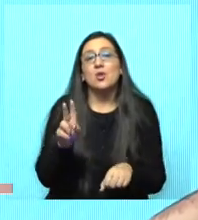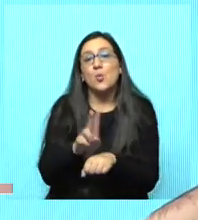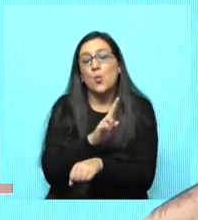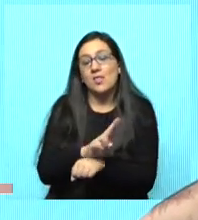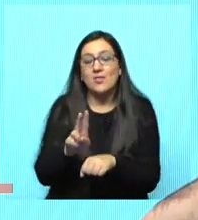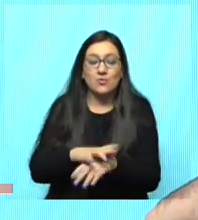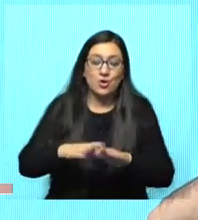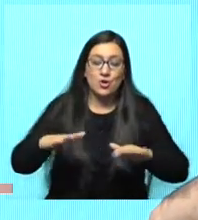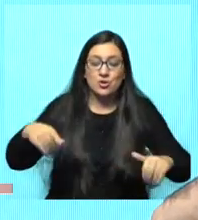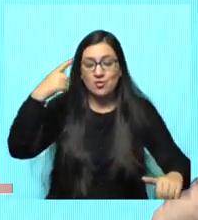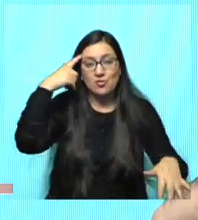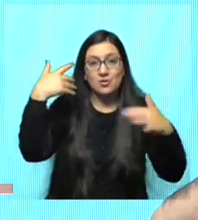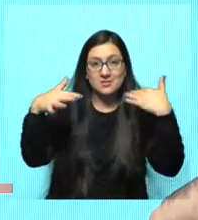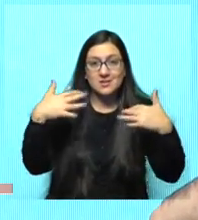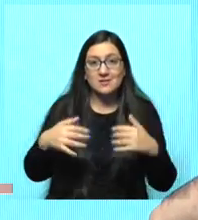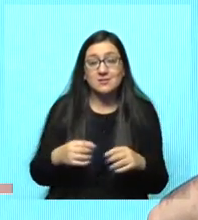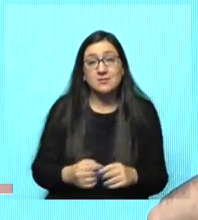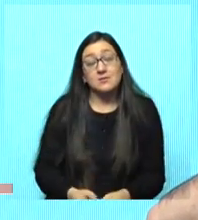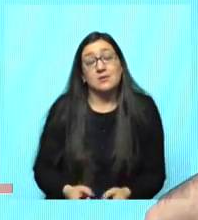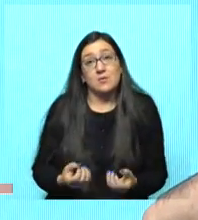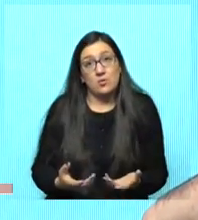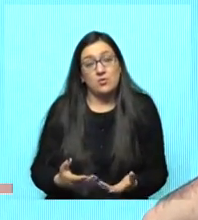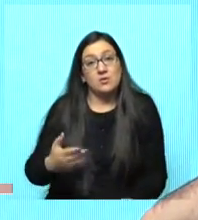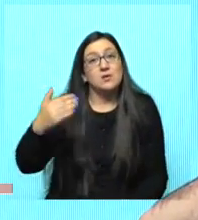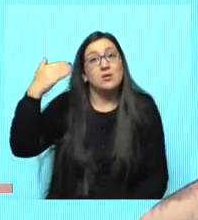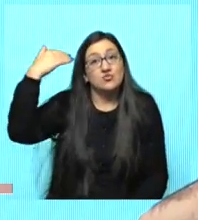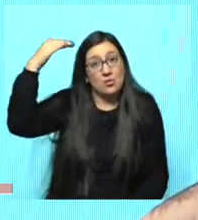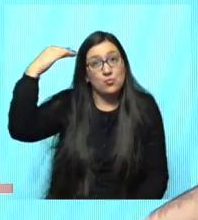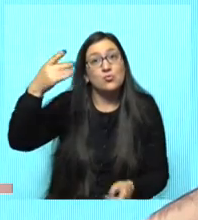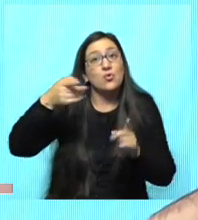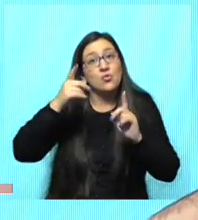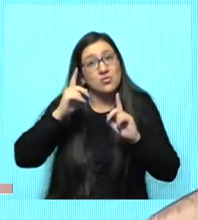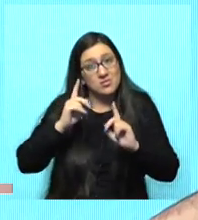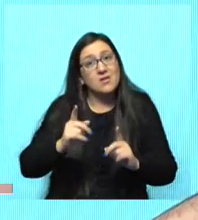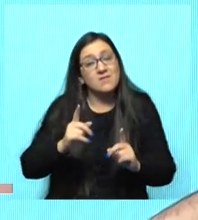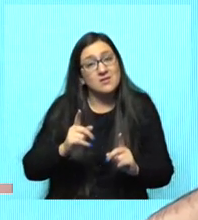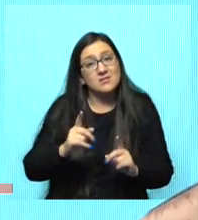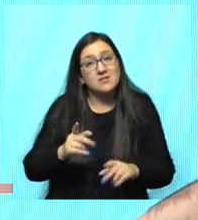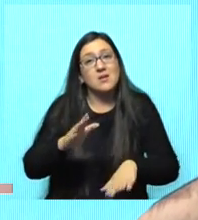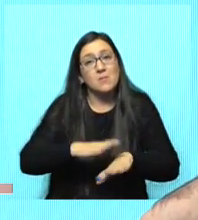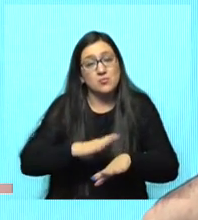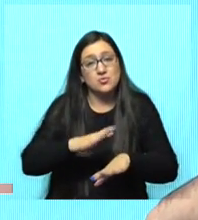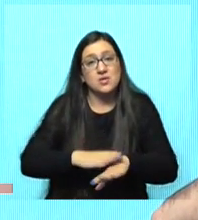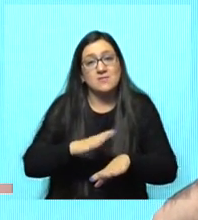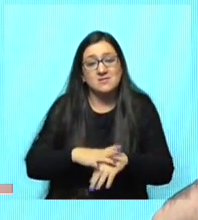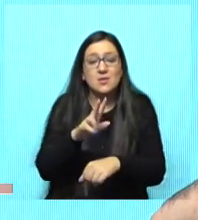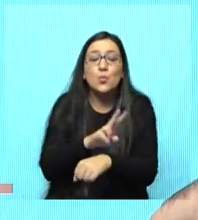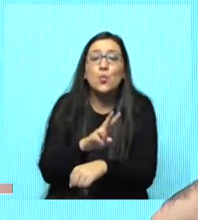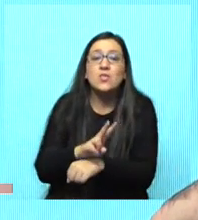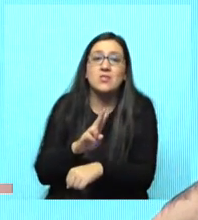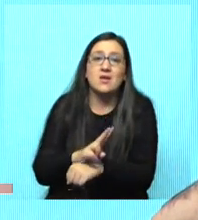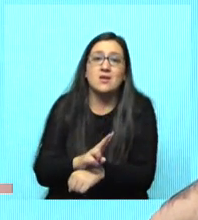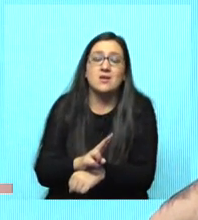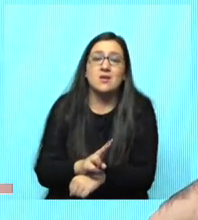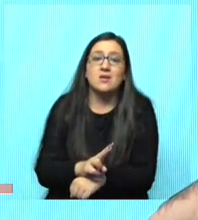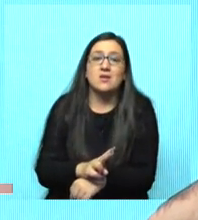niños, niñas y adolescentes, y que bueno, que están los adultos ese tema también, ¿no? Que los adultos somos los que tenemos la responsabilidad de cuidarlos, de protegerlos,